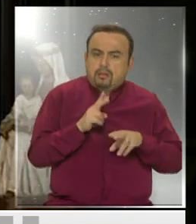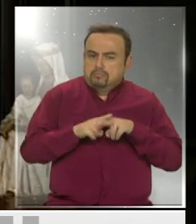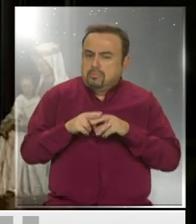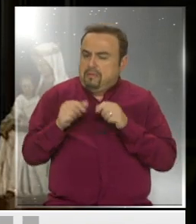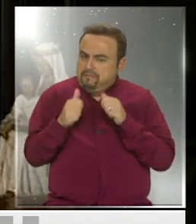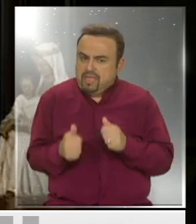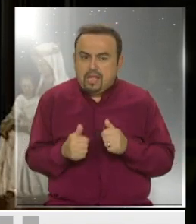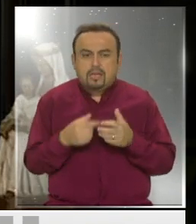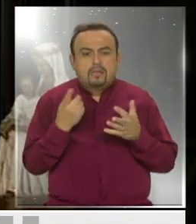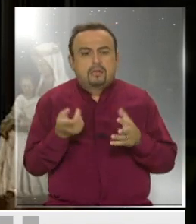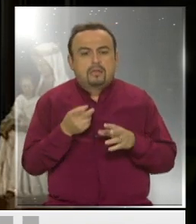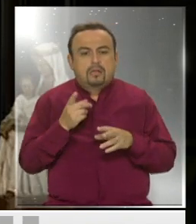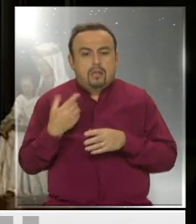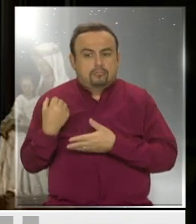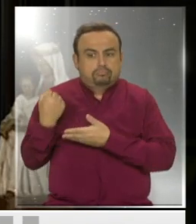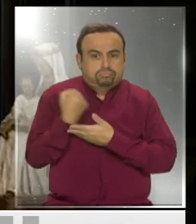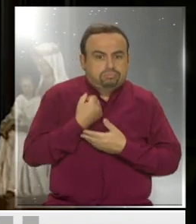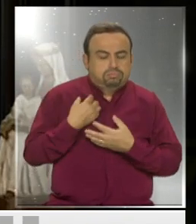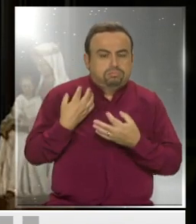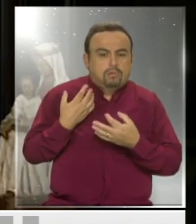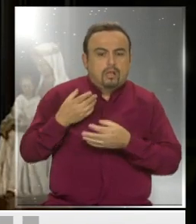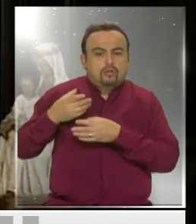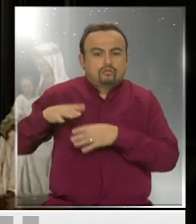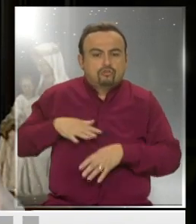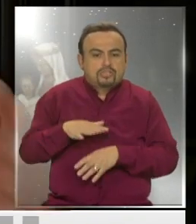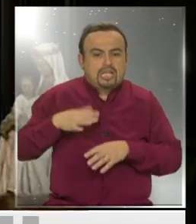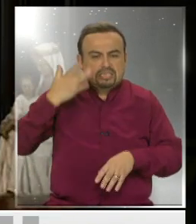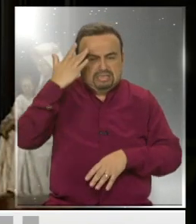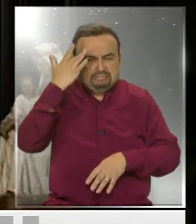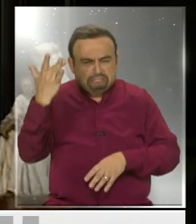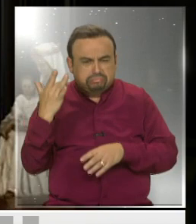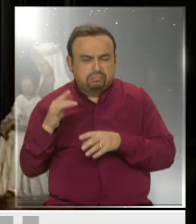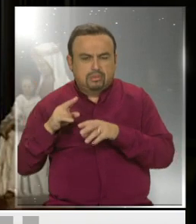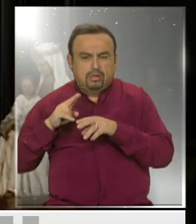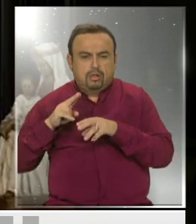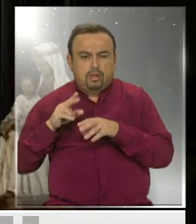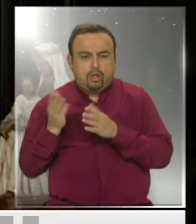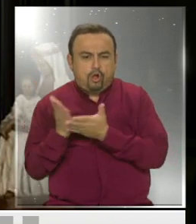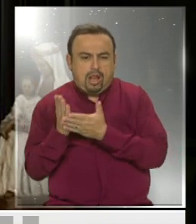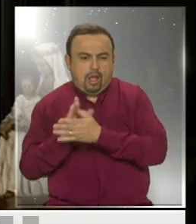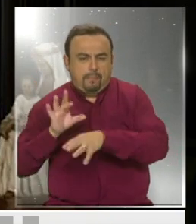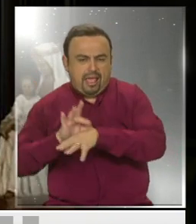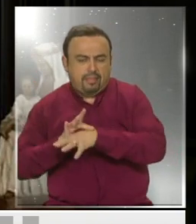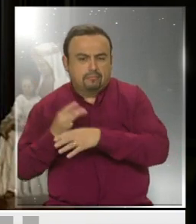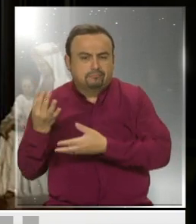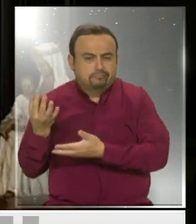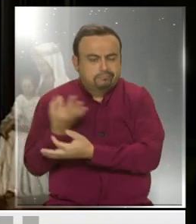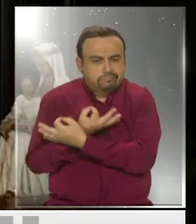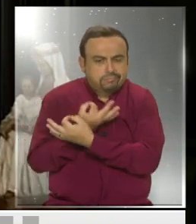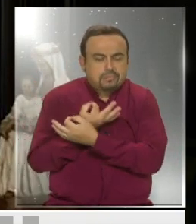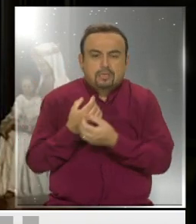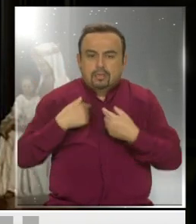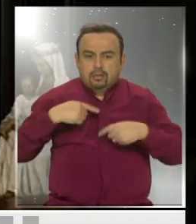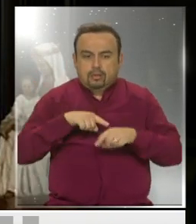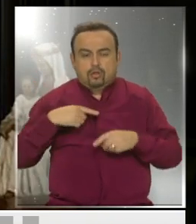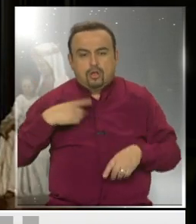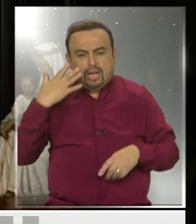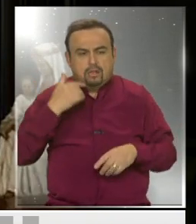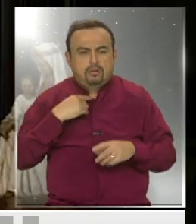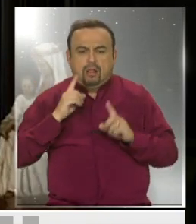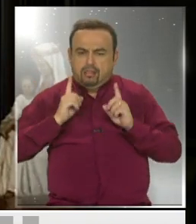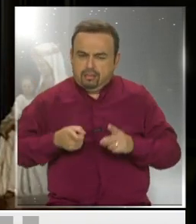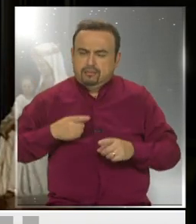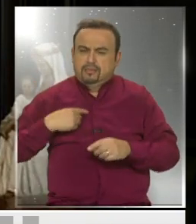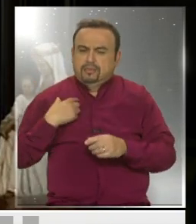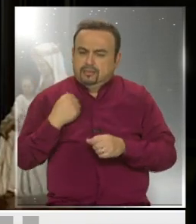haciendo bien se están asesorando por las sociedades científicas se están asesorando con el colegio médico yo creo que aquí todo estamos poniéndole el hombro